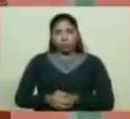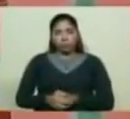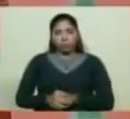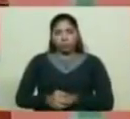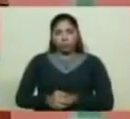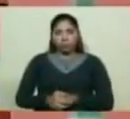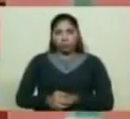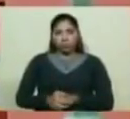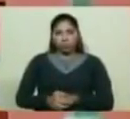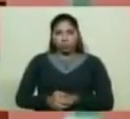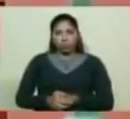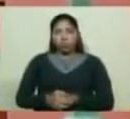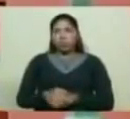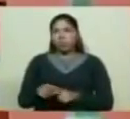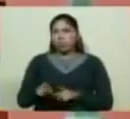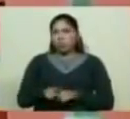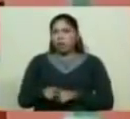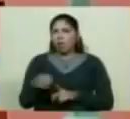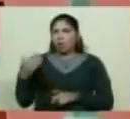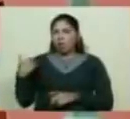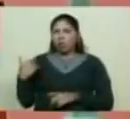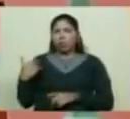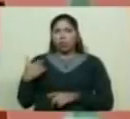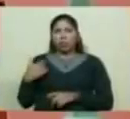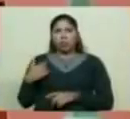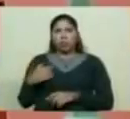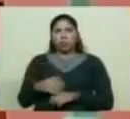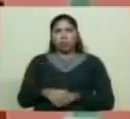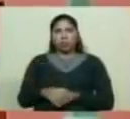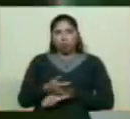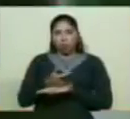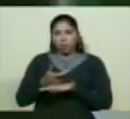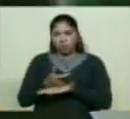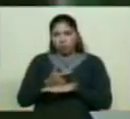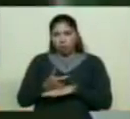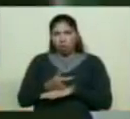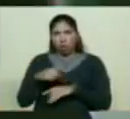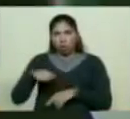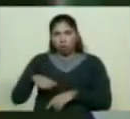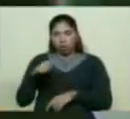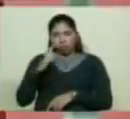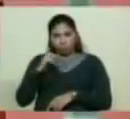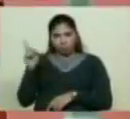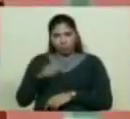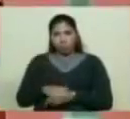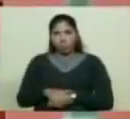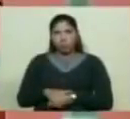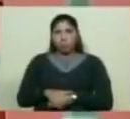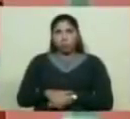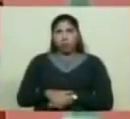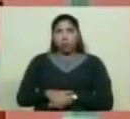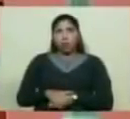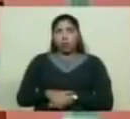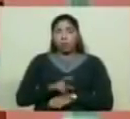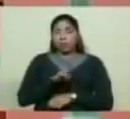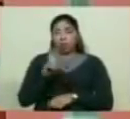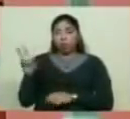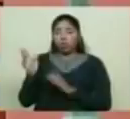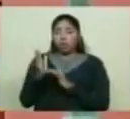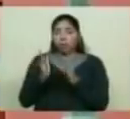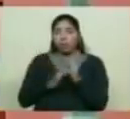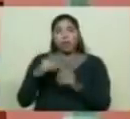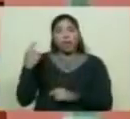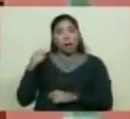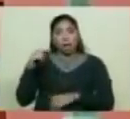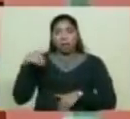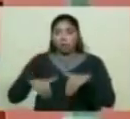gobernador justo noguera el 22 de abril habrá elecciones el presidente de la republica como manda la constitución